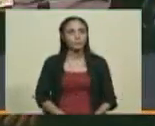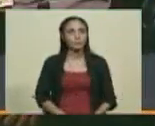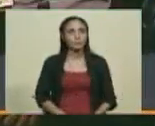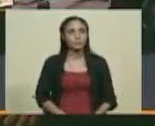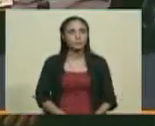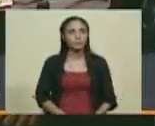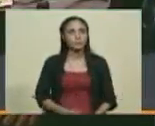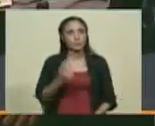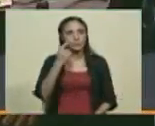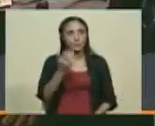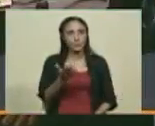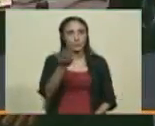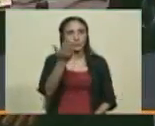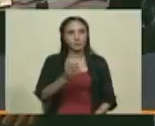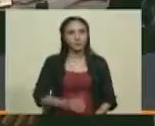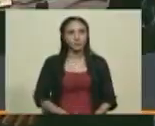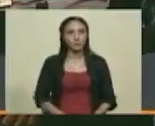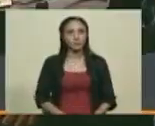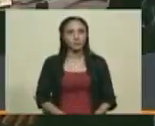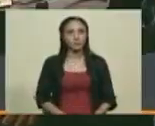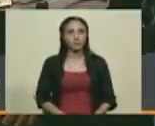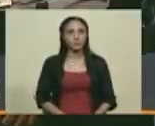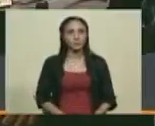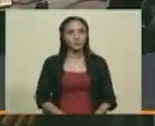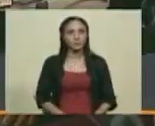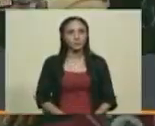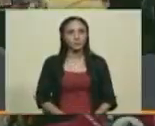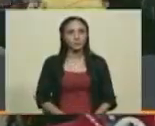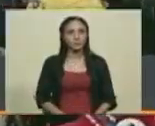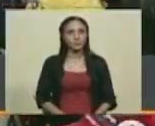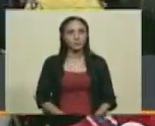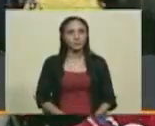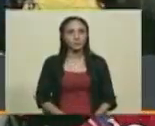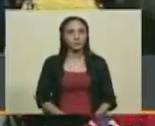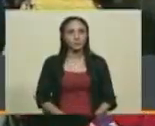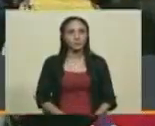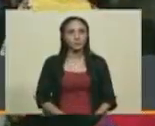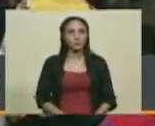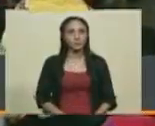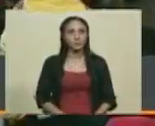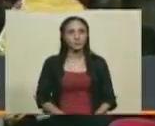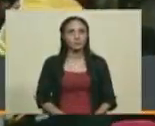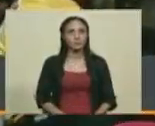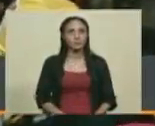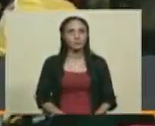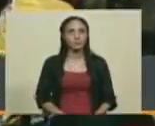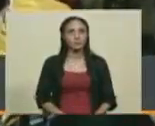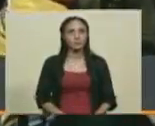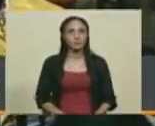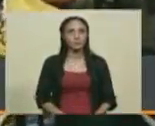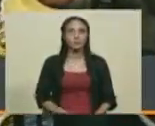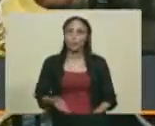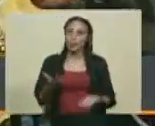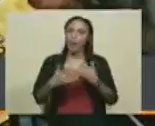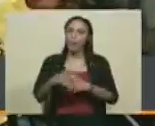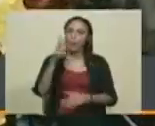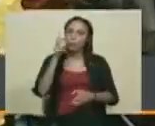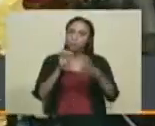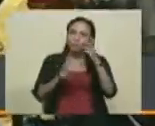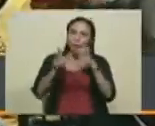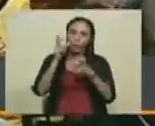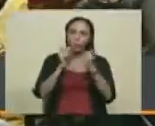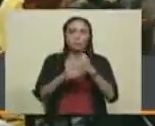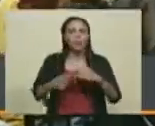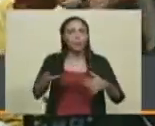Guaro, no sea sectario, mijo, no sea sectario, deja el sectarismo. Con sectarismo no vamos para ningún lado, aprendamos a escuchar y aprendamos